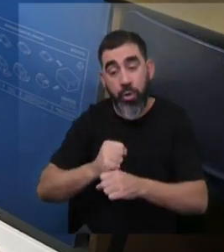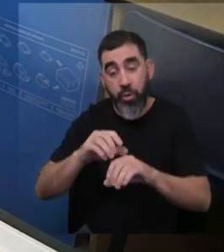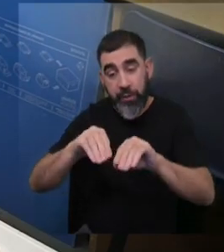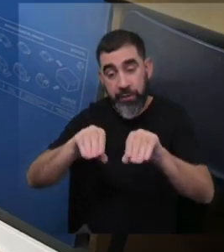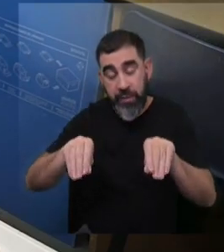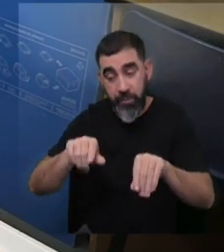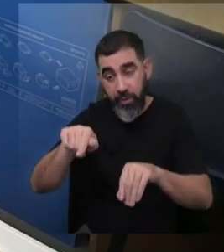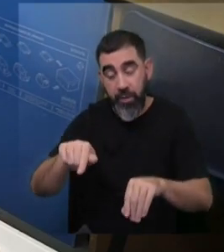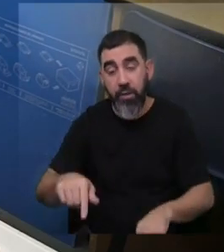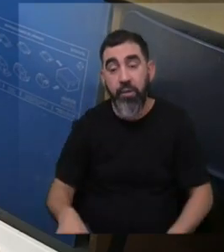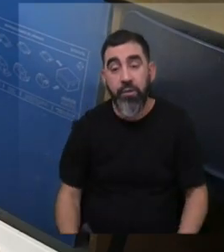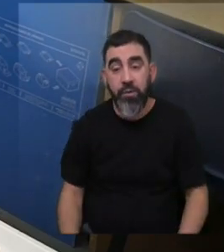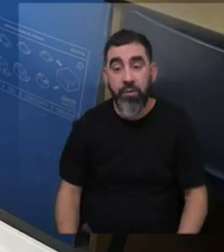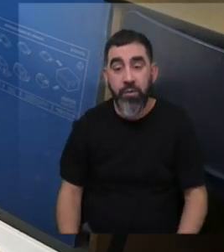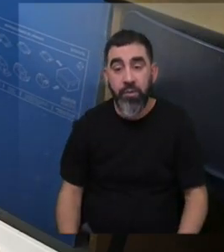guaraní,